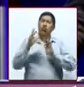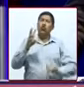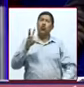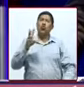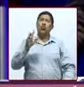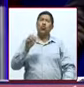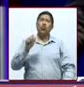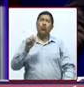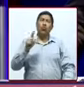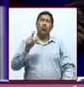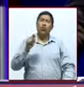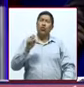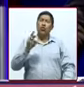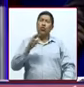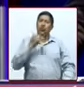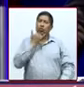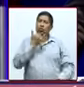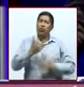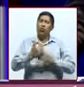todos los detalles. Adelante.